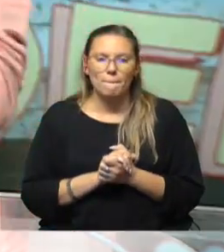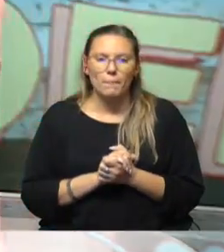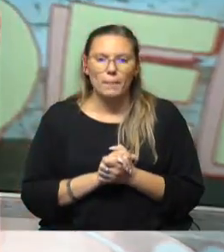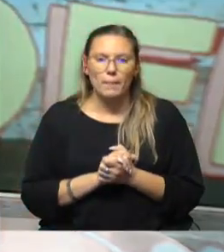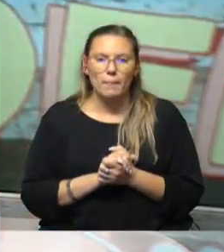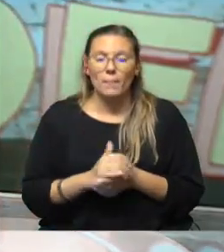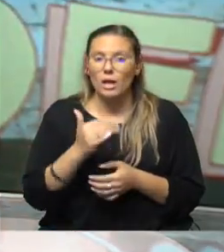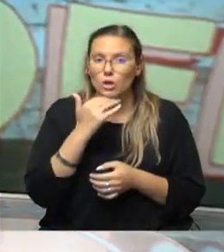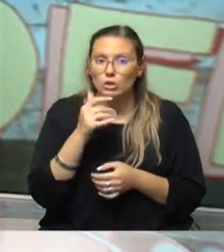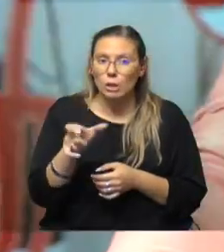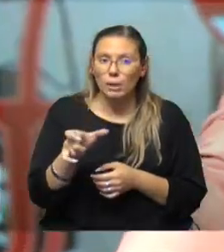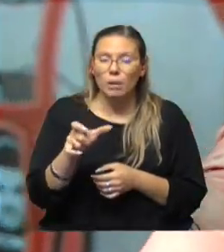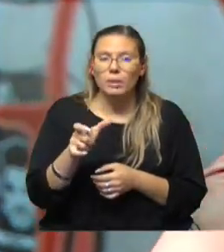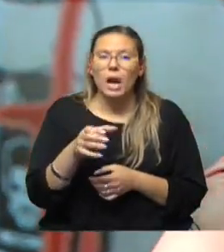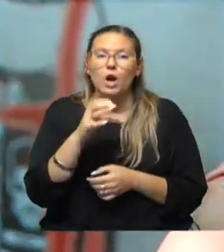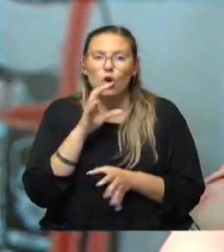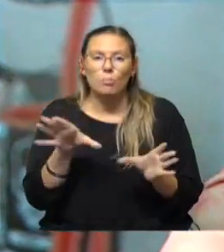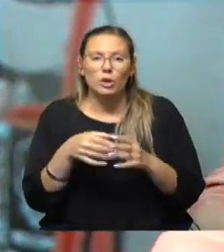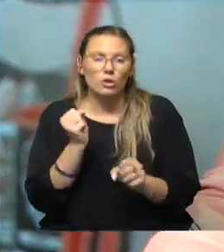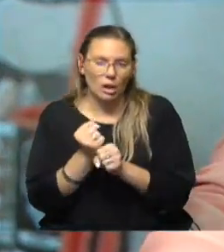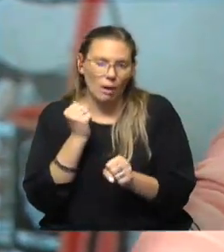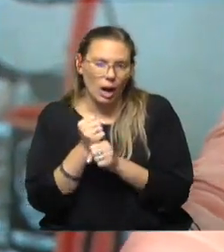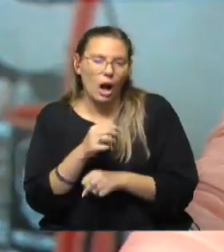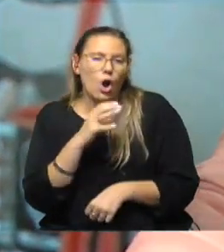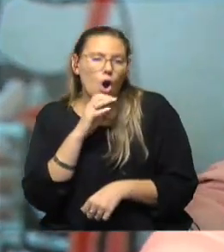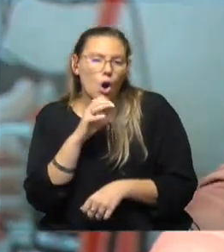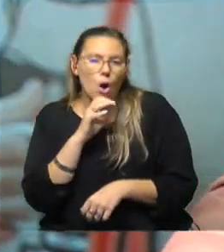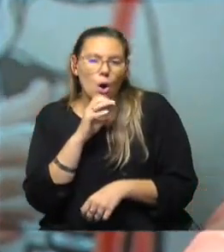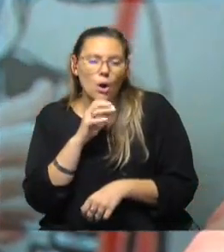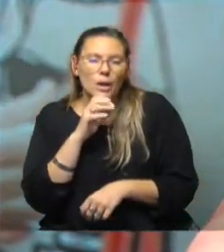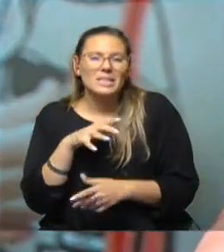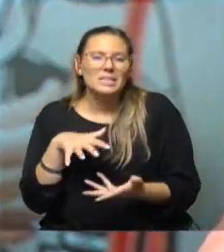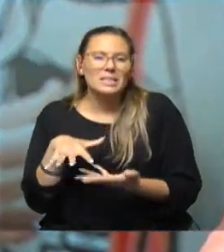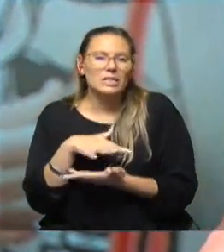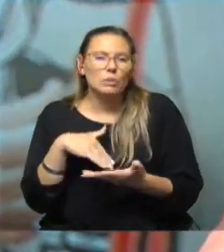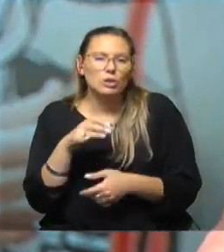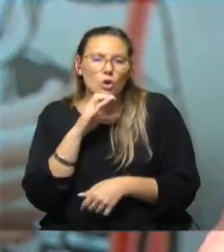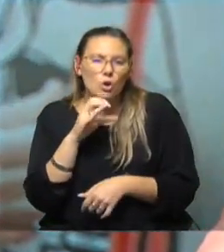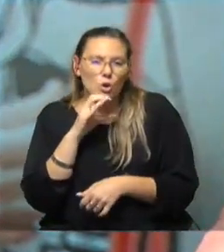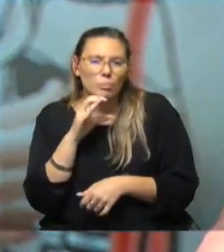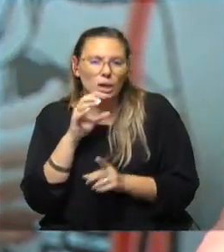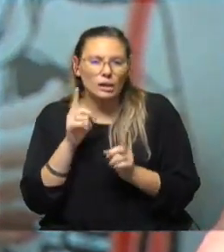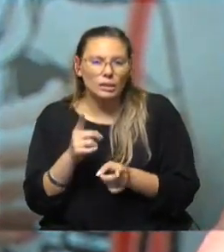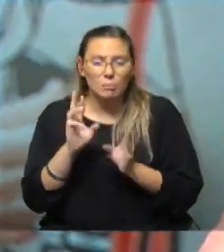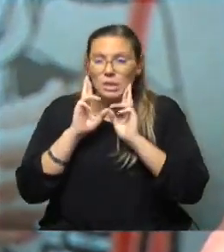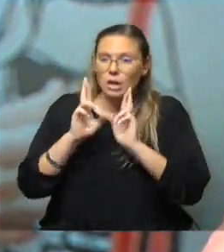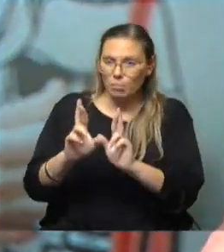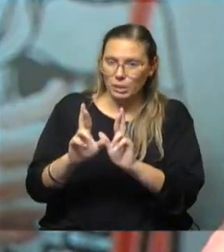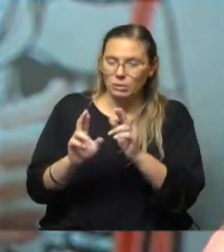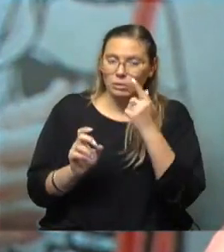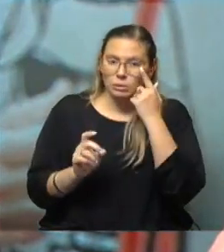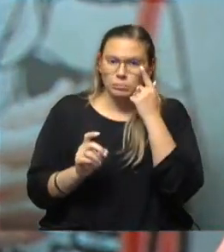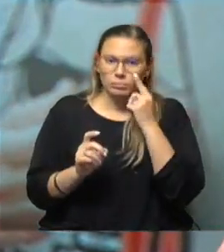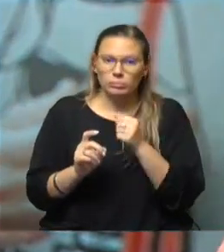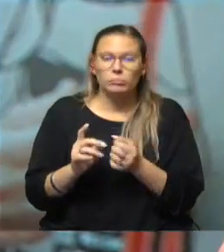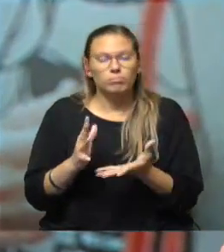No sé si la palabra sería humorista, pero lo que trabajan con humor, por lo menos, es que de las cosas que hacen humor también tienen mucho respeto hacia ellas, ¿no? Mm. Hay